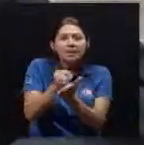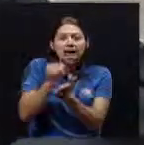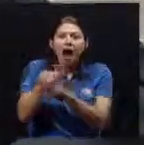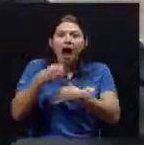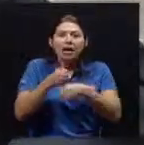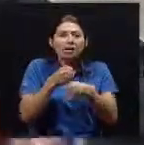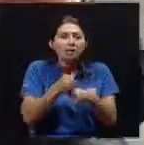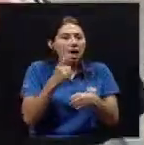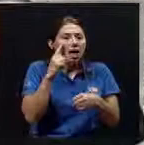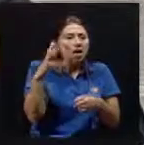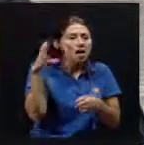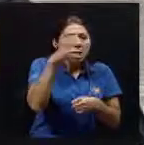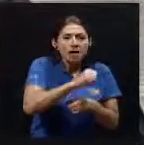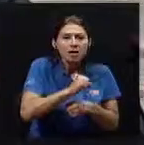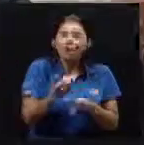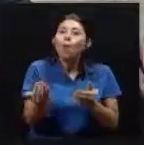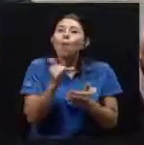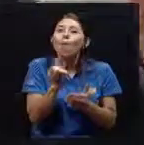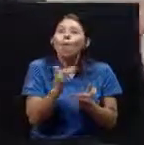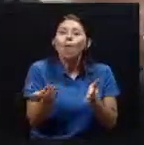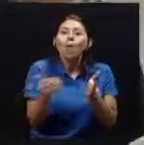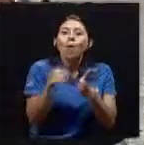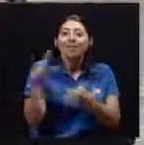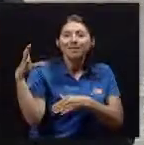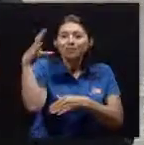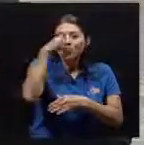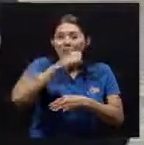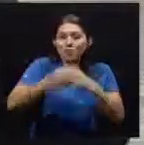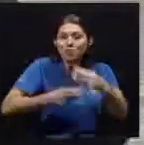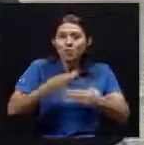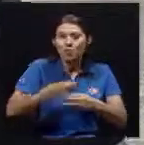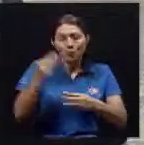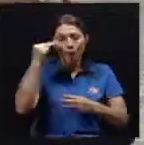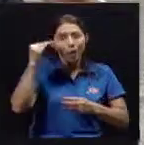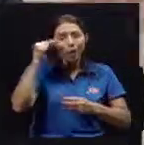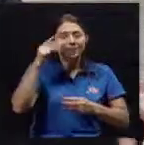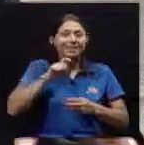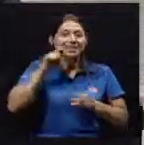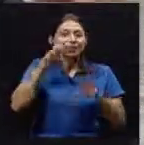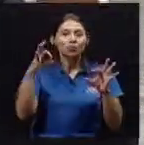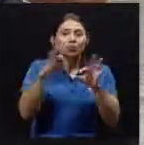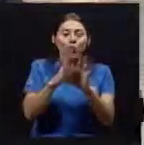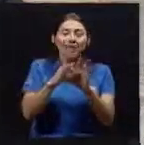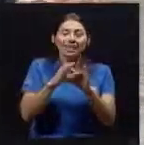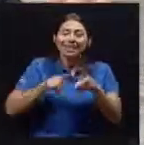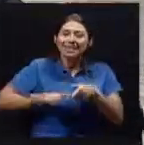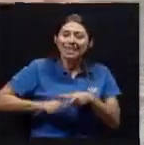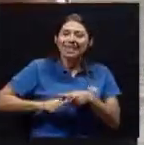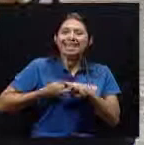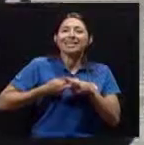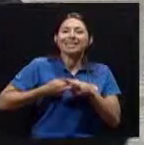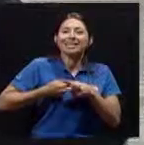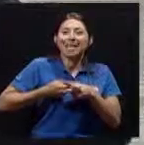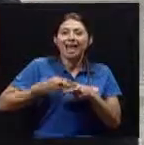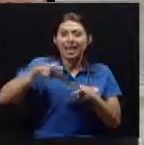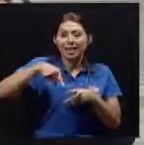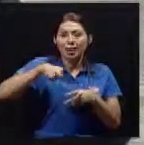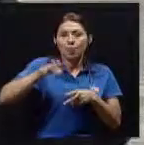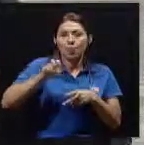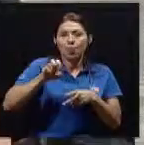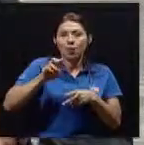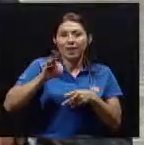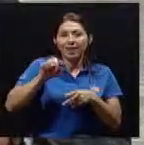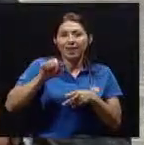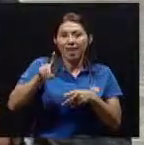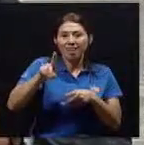del mundo. Y entre eso está que la madurez sexual, obviamente se inicia, sí, todo el fenómeno de la pubertad en la adolescencia. El adolescente tiene que